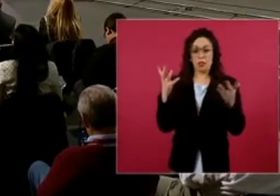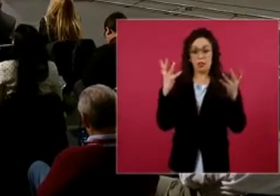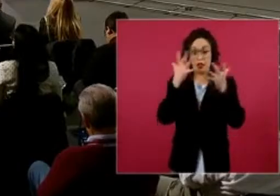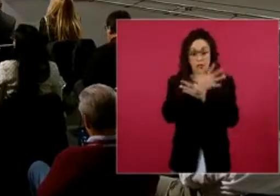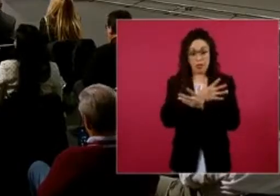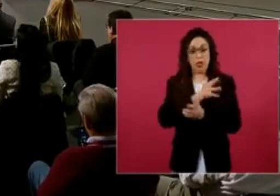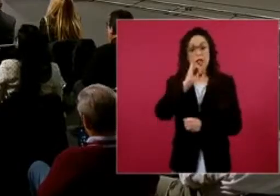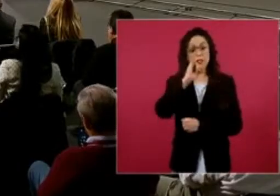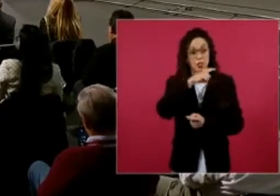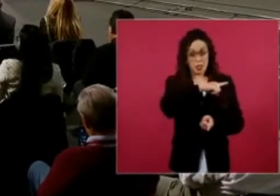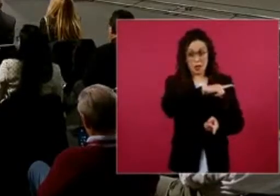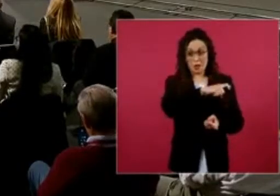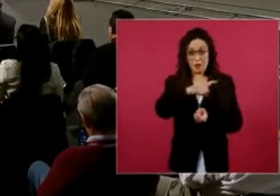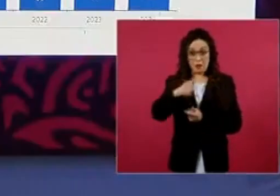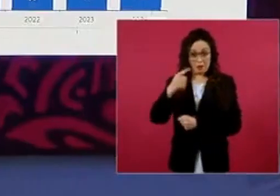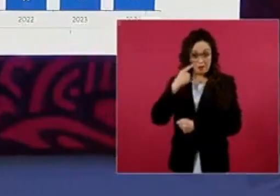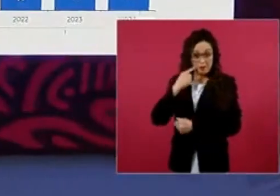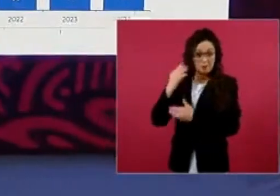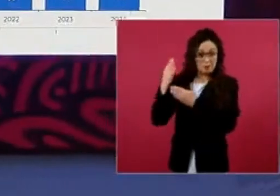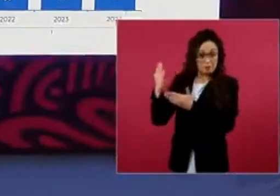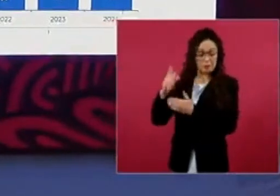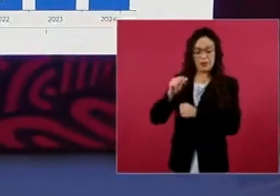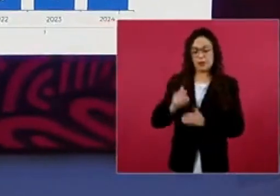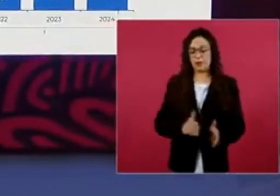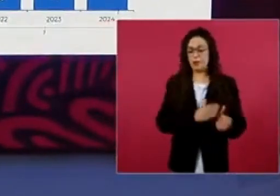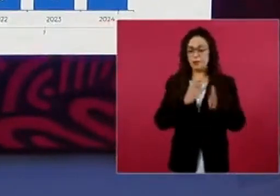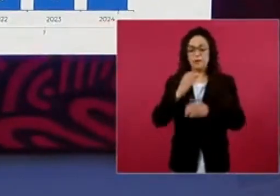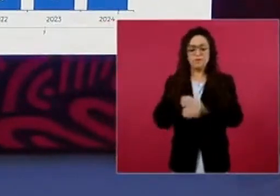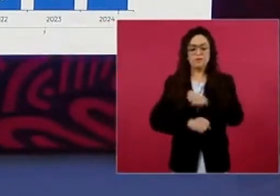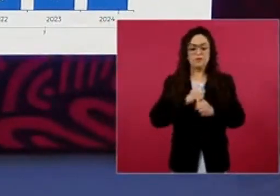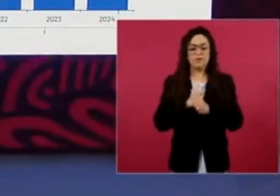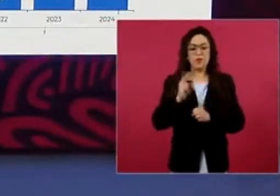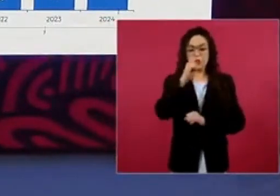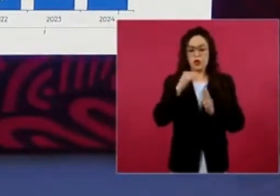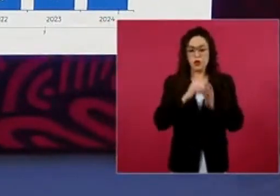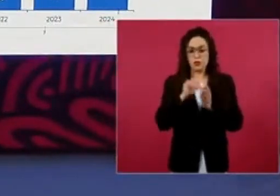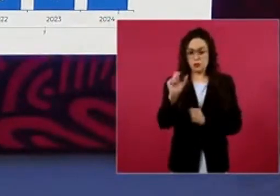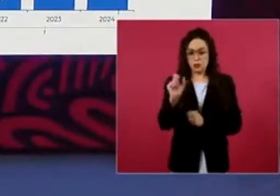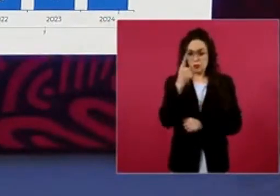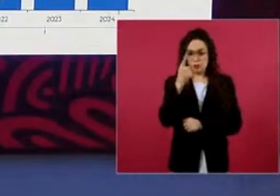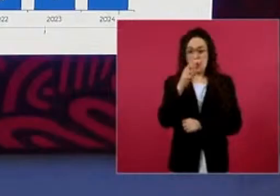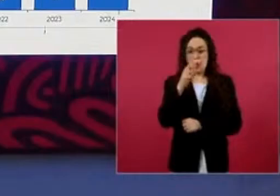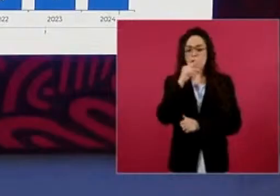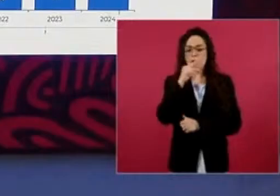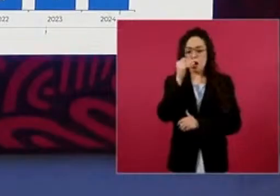Ya este es 21, ya empezamos a mejorar.